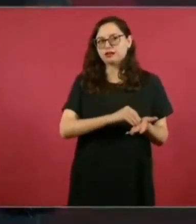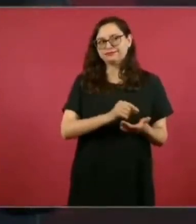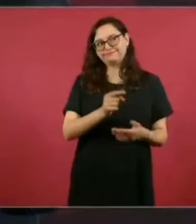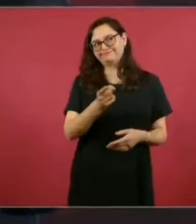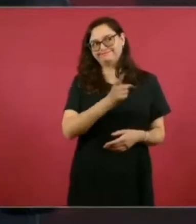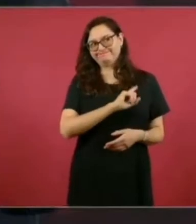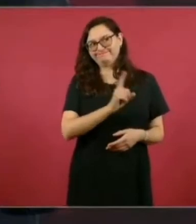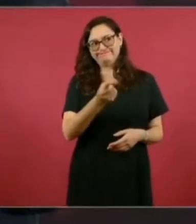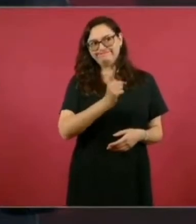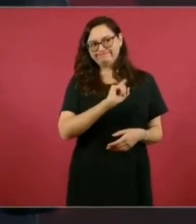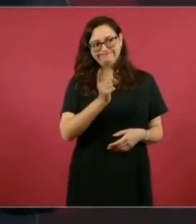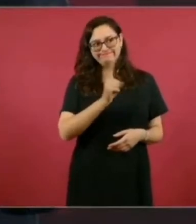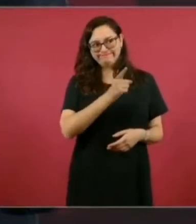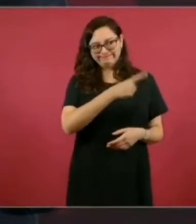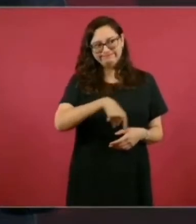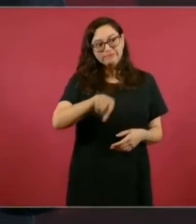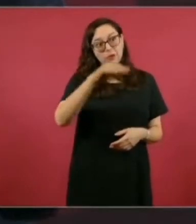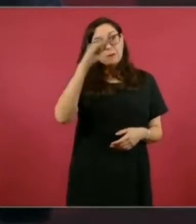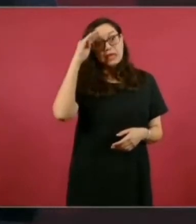ese